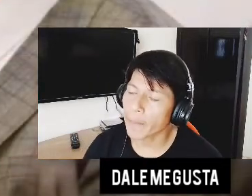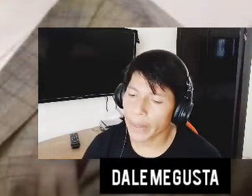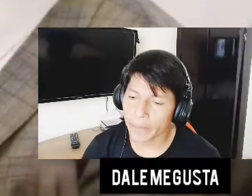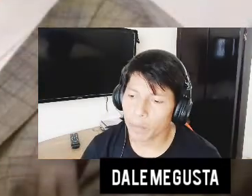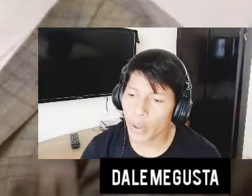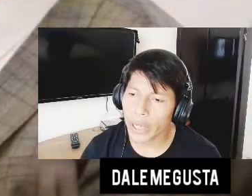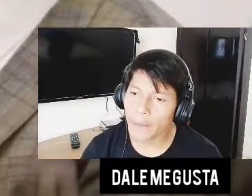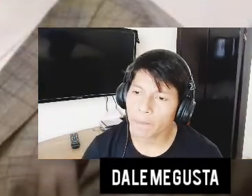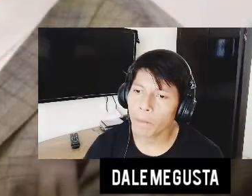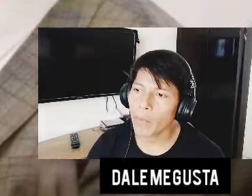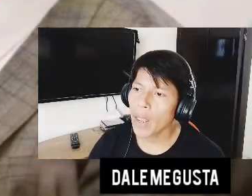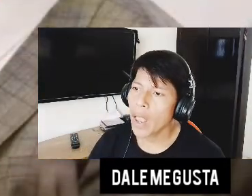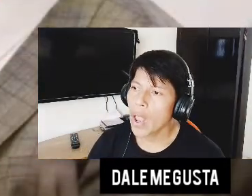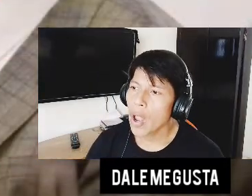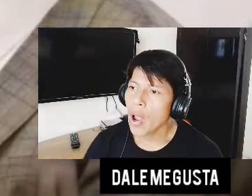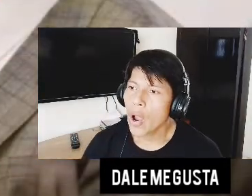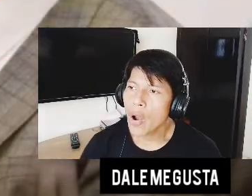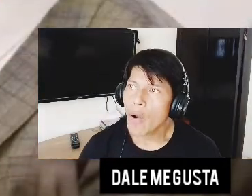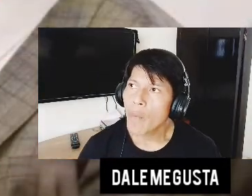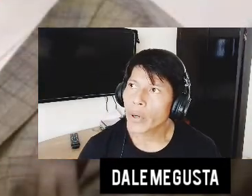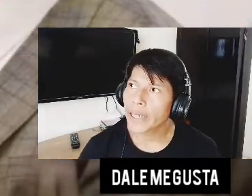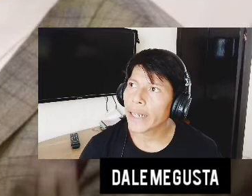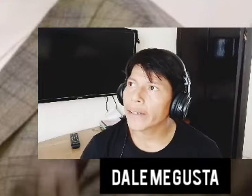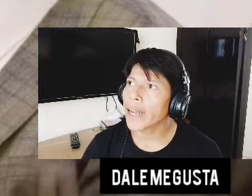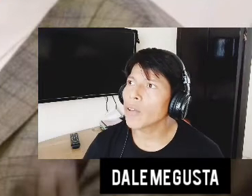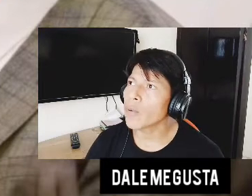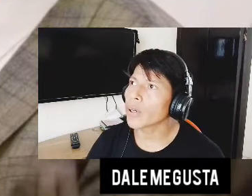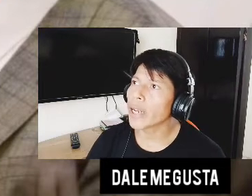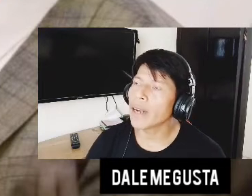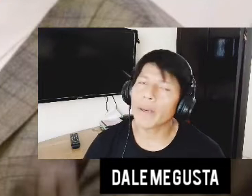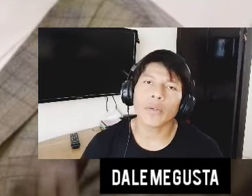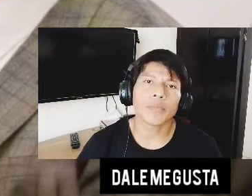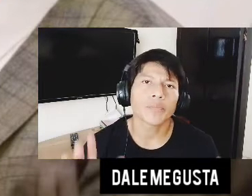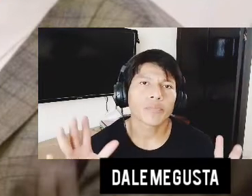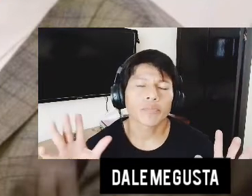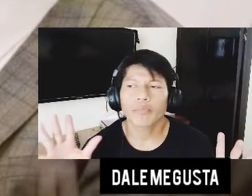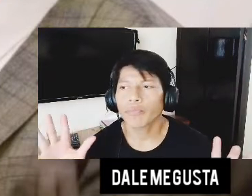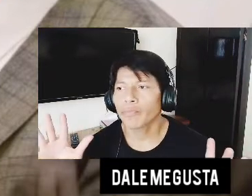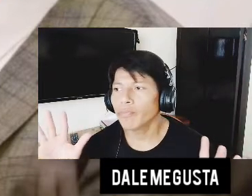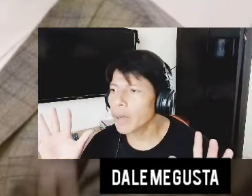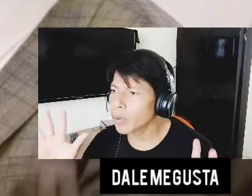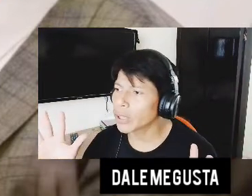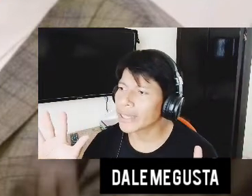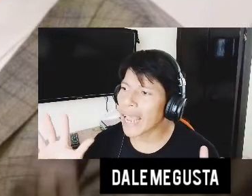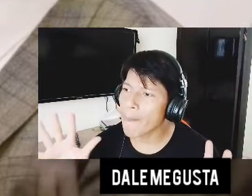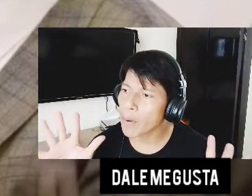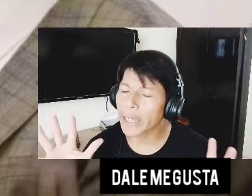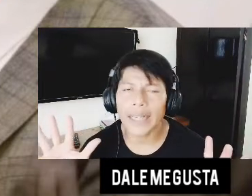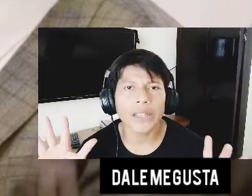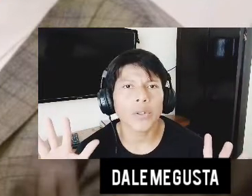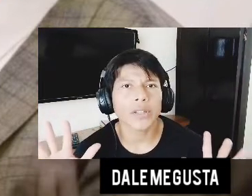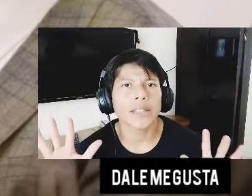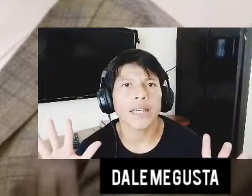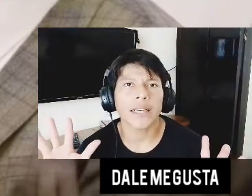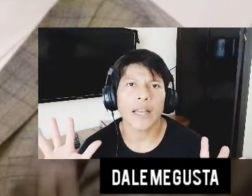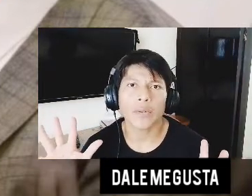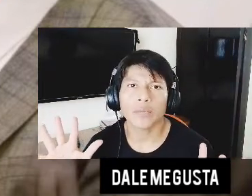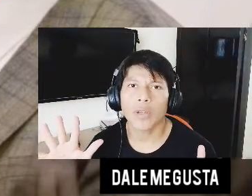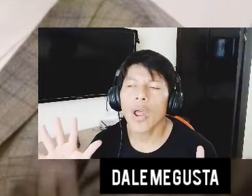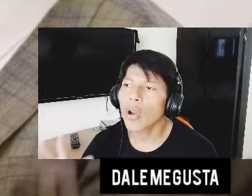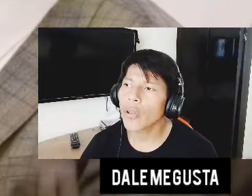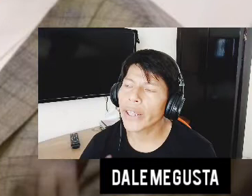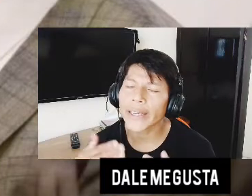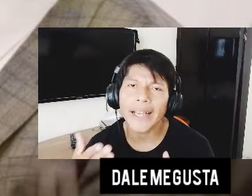Monreal también. ¿Por qué? Porque Ricardo Monreal, bueno, vamos a poner las cosas en